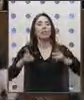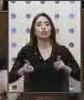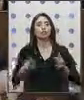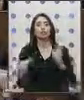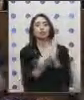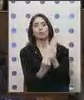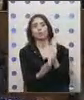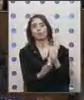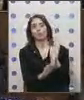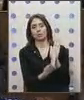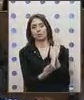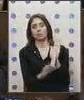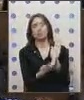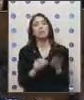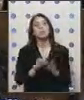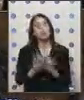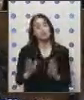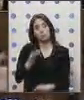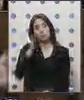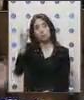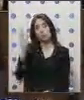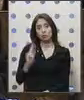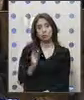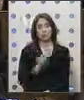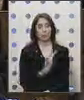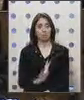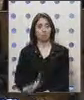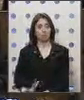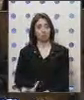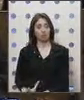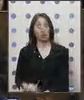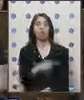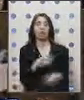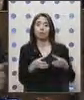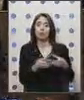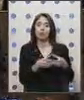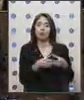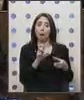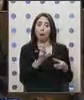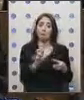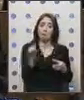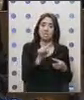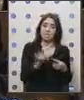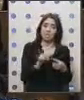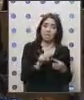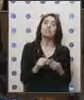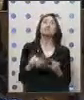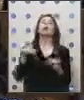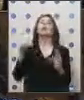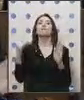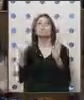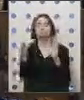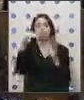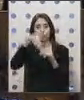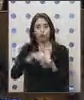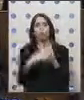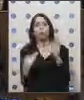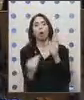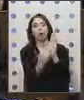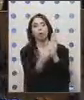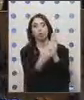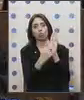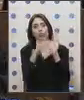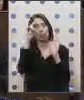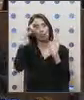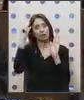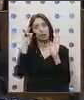consagrando. Termino, señor presidente, recalcando que como bancada del Partido Socialista vamos a votar y vamos a apoyar esta iniciativa,